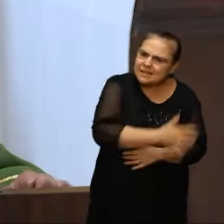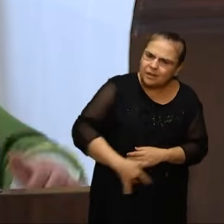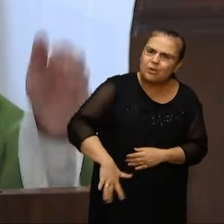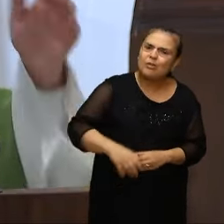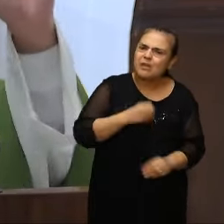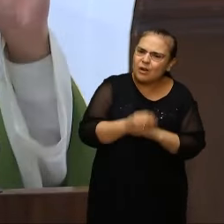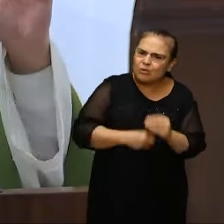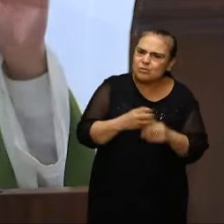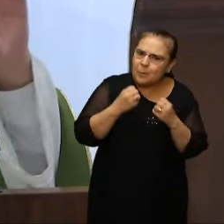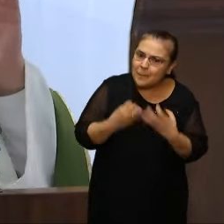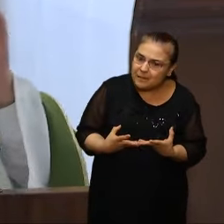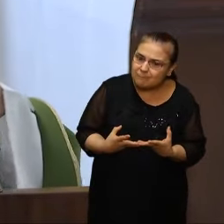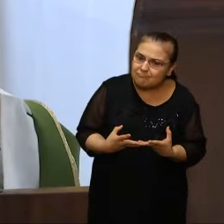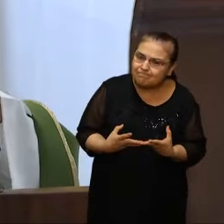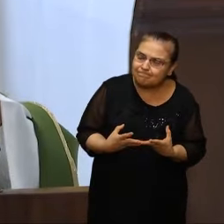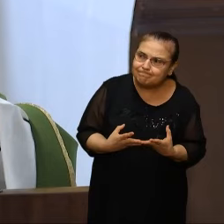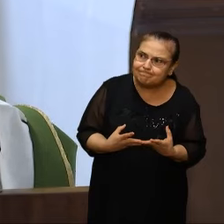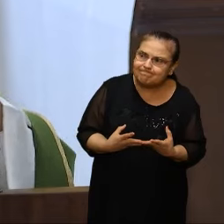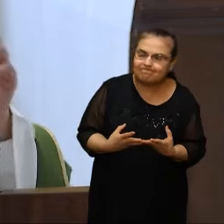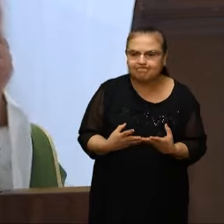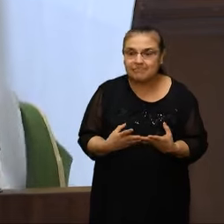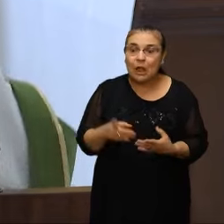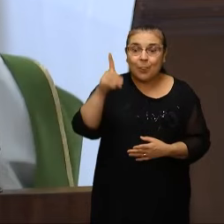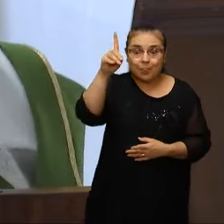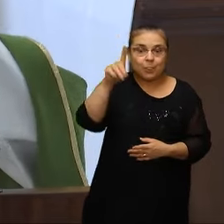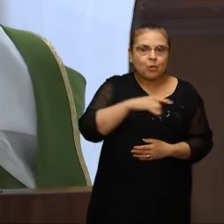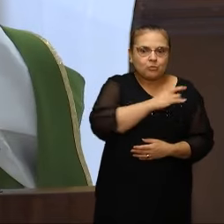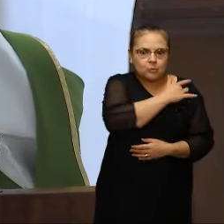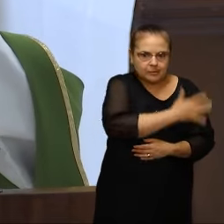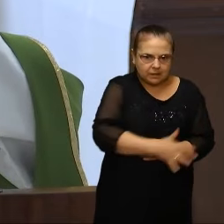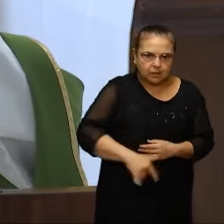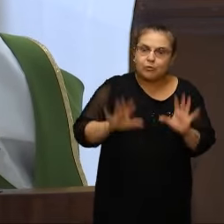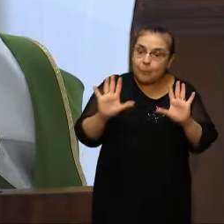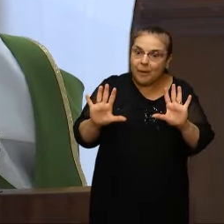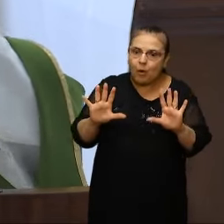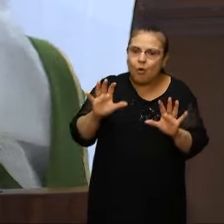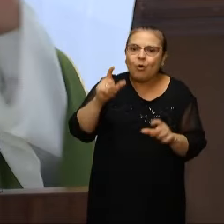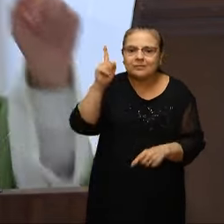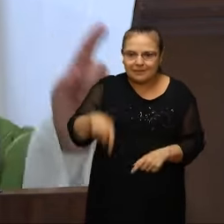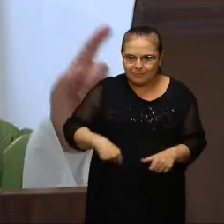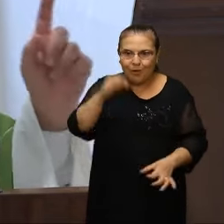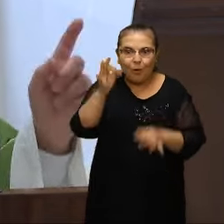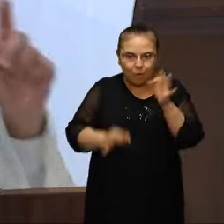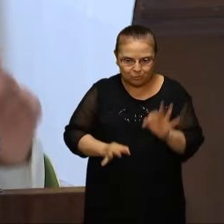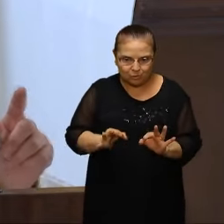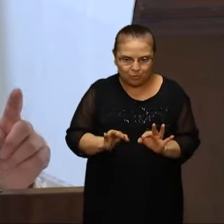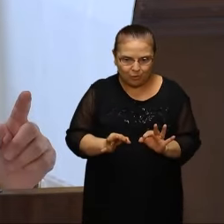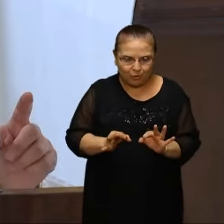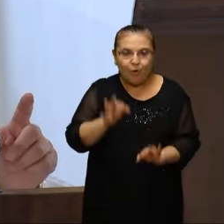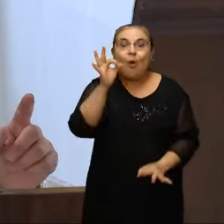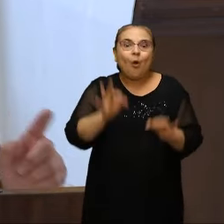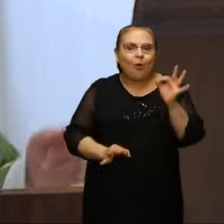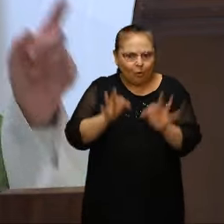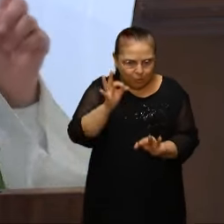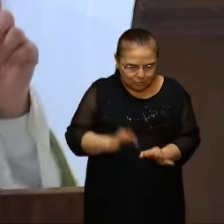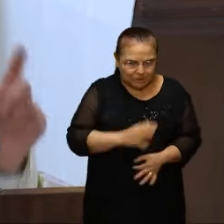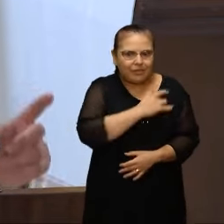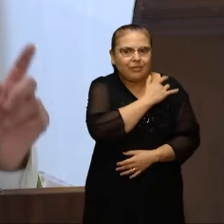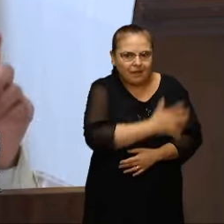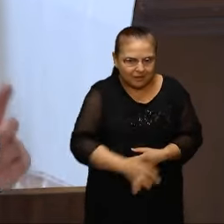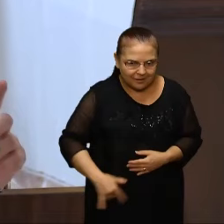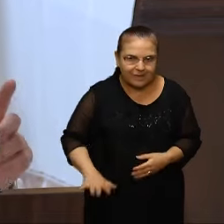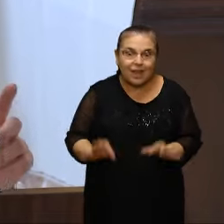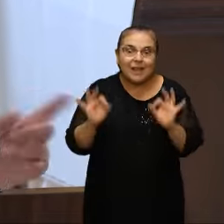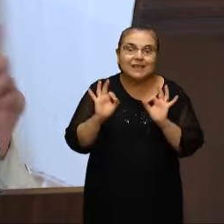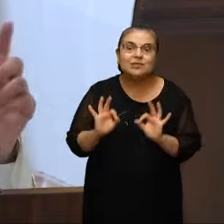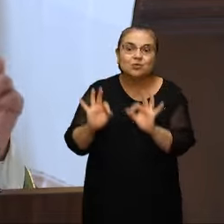maneras? Ah, como Dios todo, no. Dios es misericordioso, pero es muy justo. Y su justicia es misericordiosa. Y su